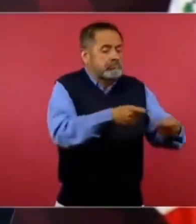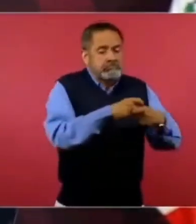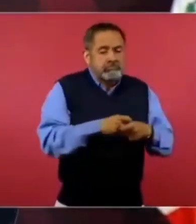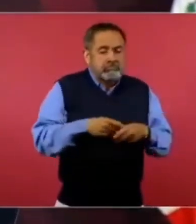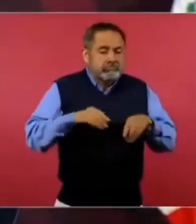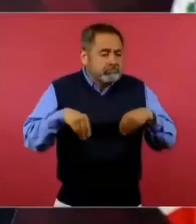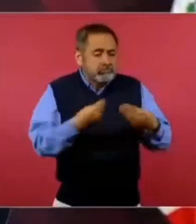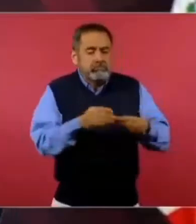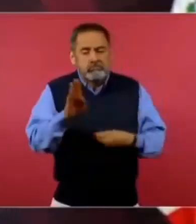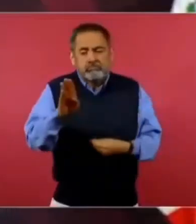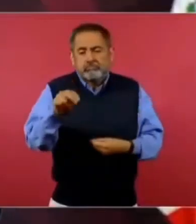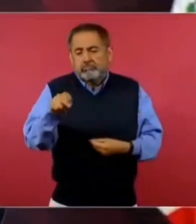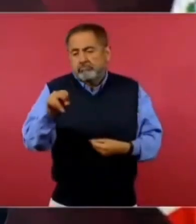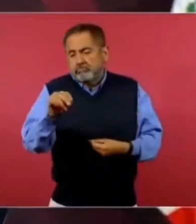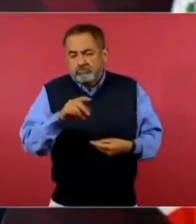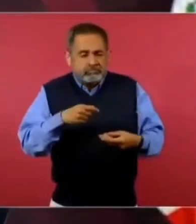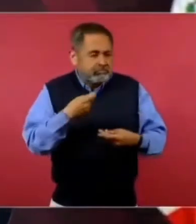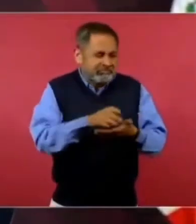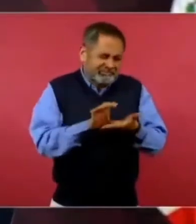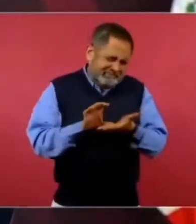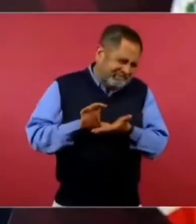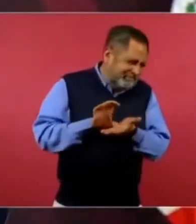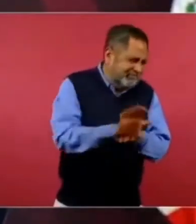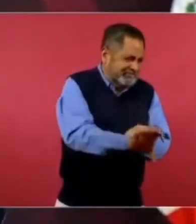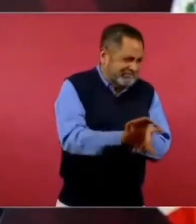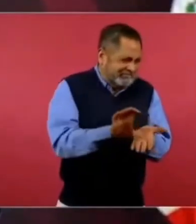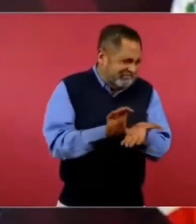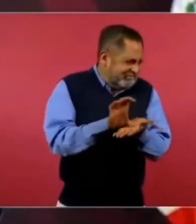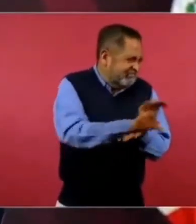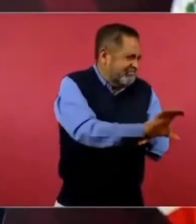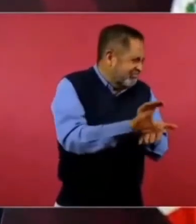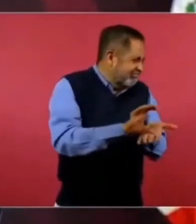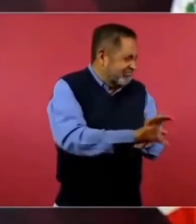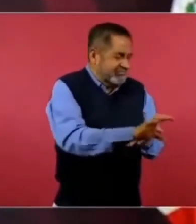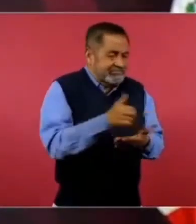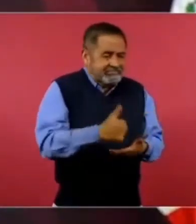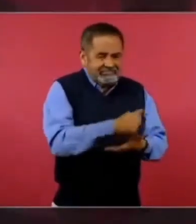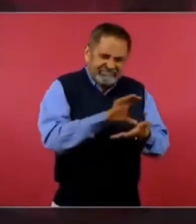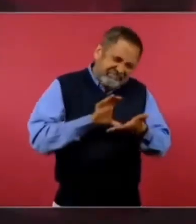bono y todo, ¿sí? Bien atendidos.